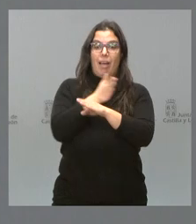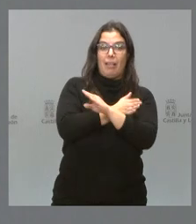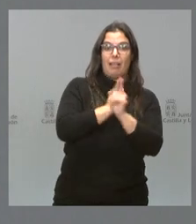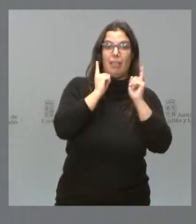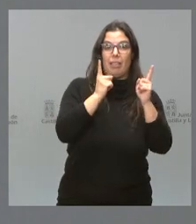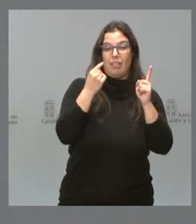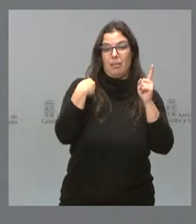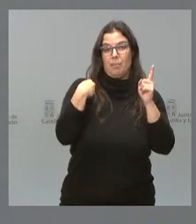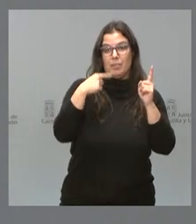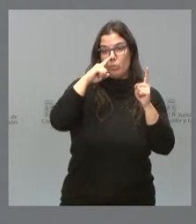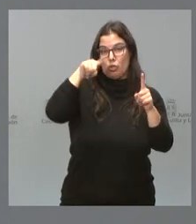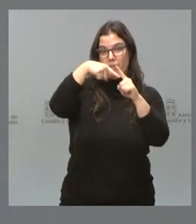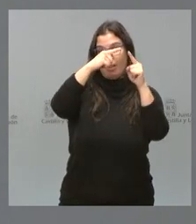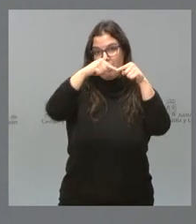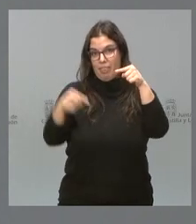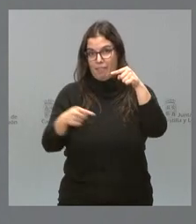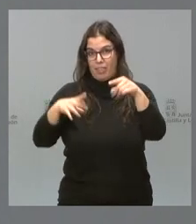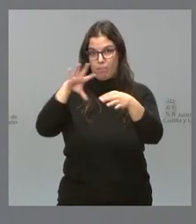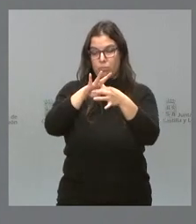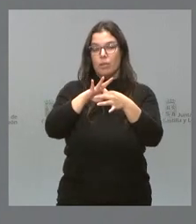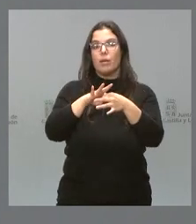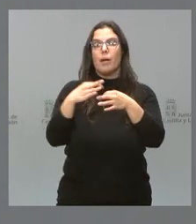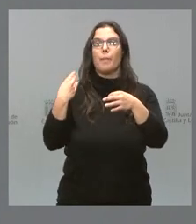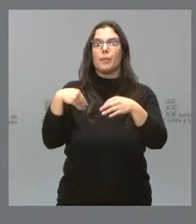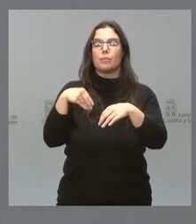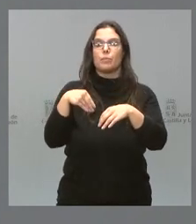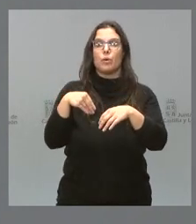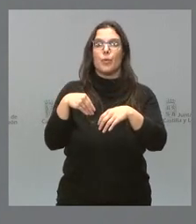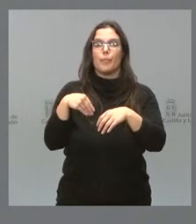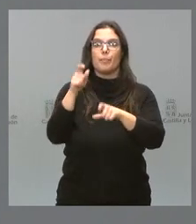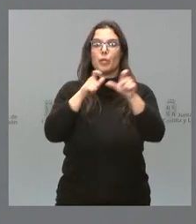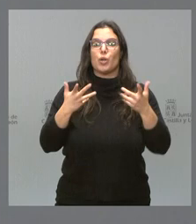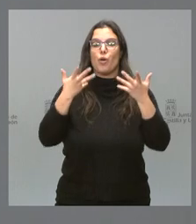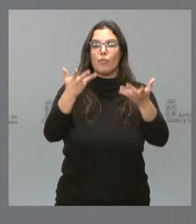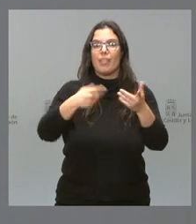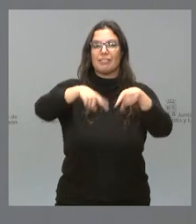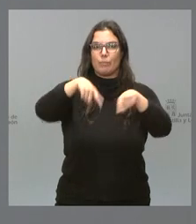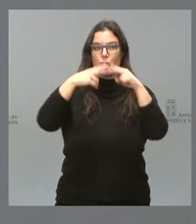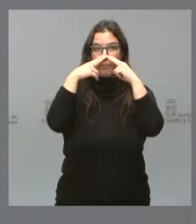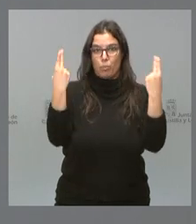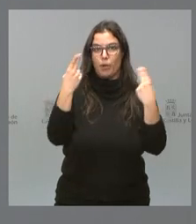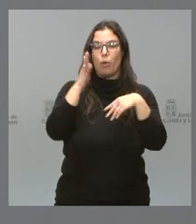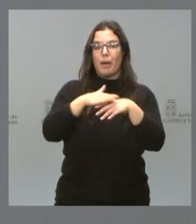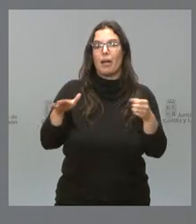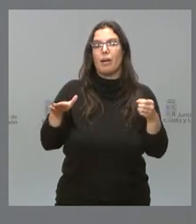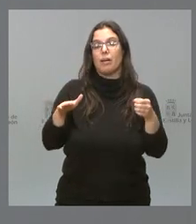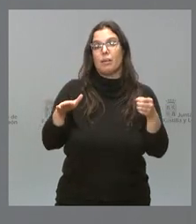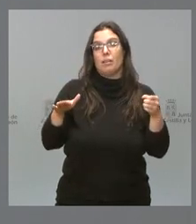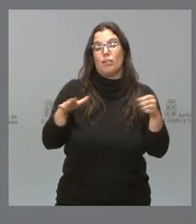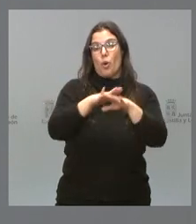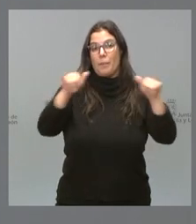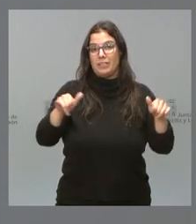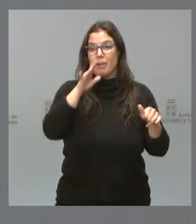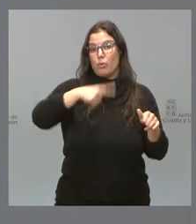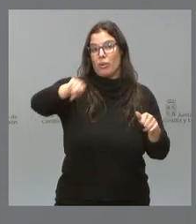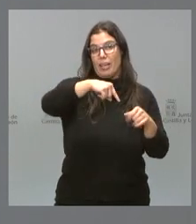cargo al déficit del año 2023 de los concesionarios de servicios de transporte público para sufrogar el déficit de explotación